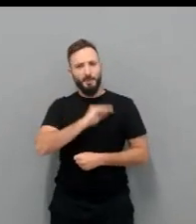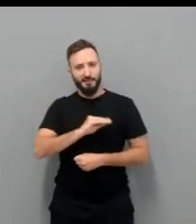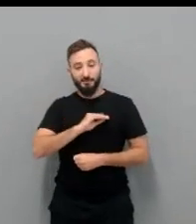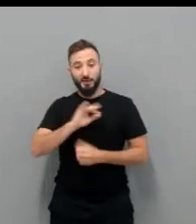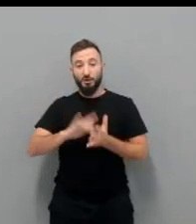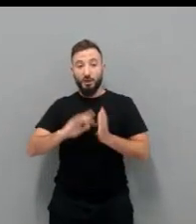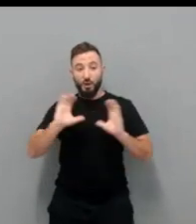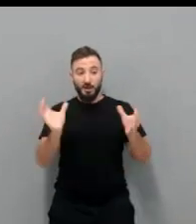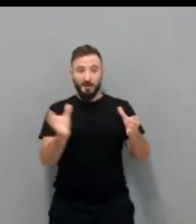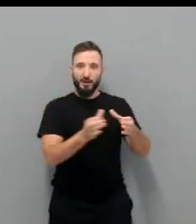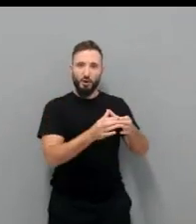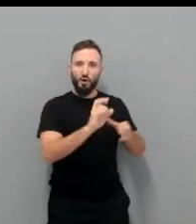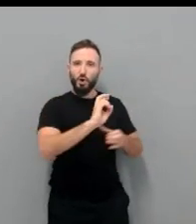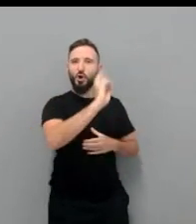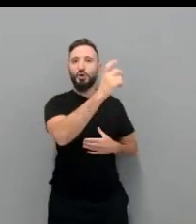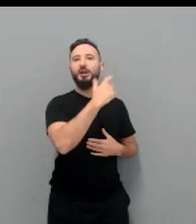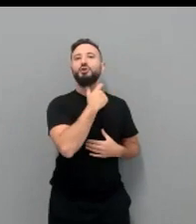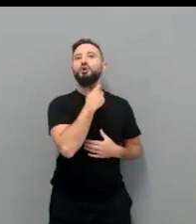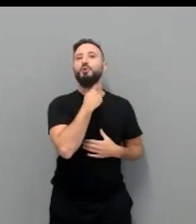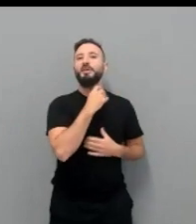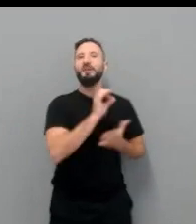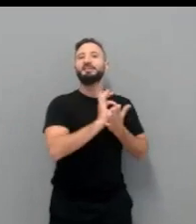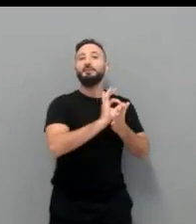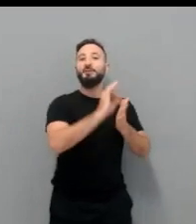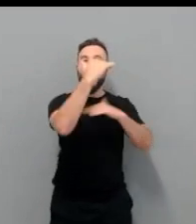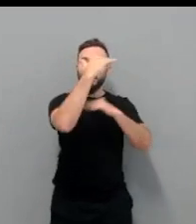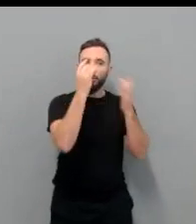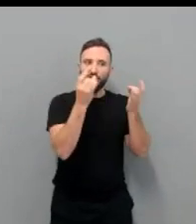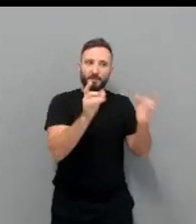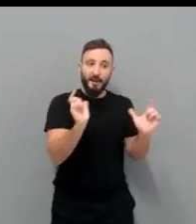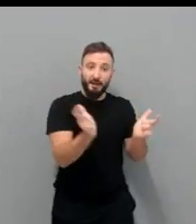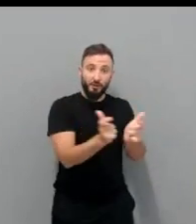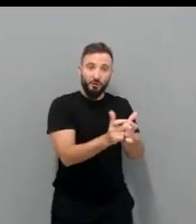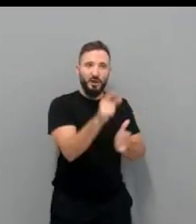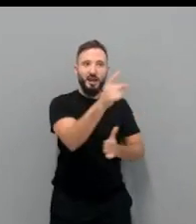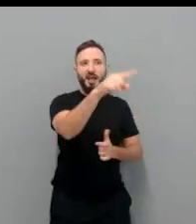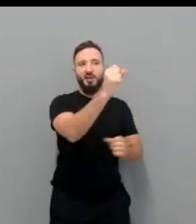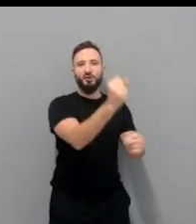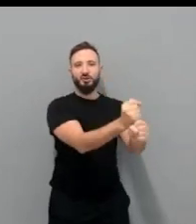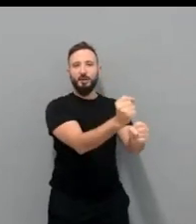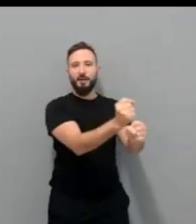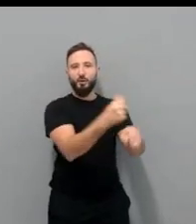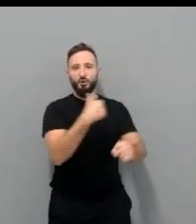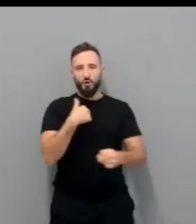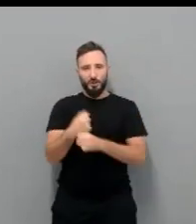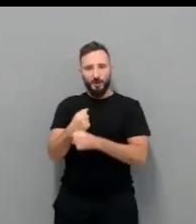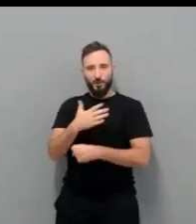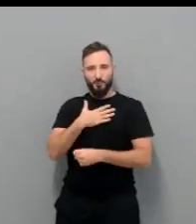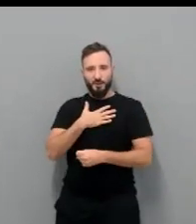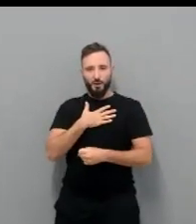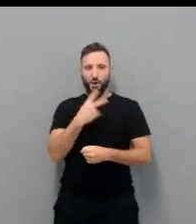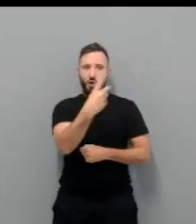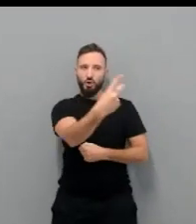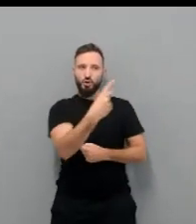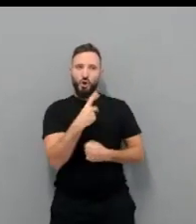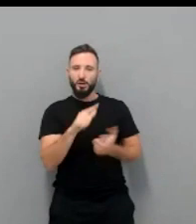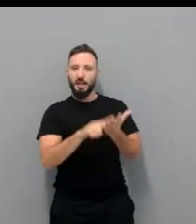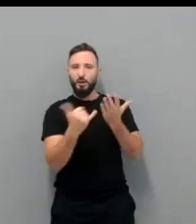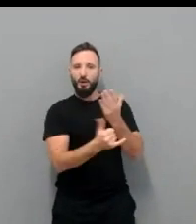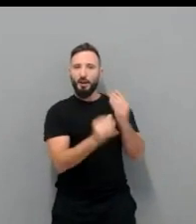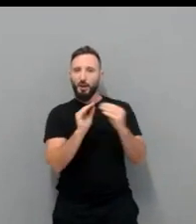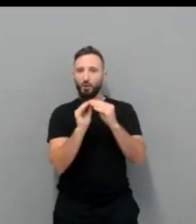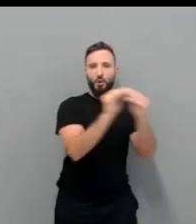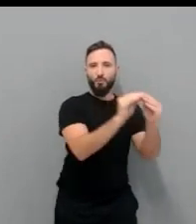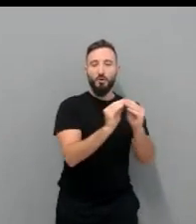otras logopedas que están llevando los servicios de atención temprana, ellas tienen su trabajo, yo tengo el mío. Evidentemente hablamos un lenguaje común, pero colaboramos